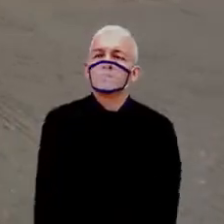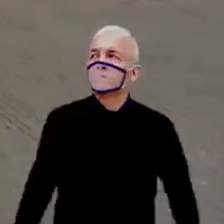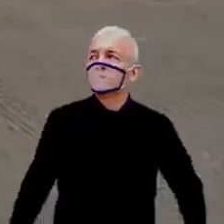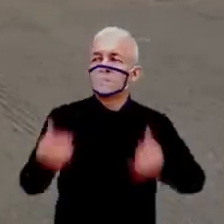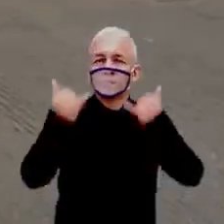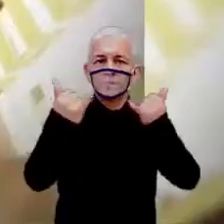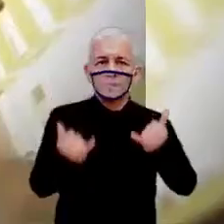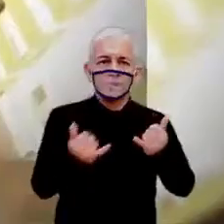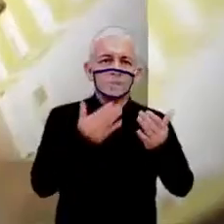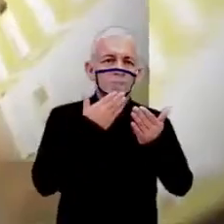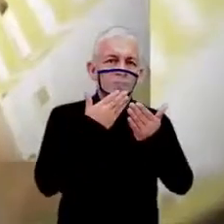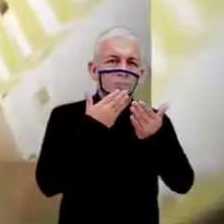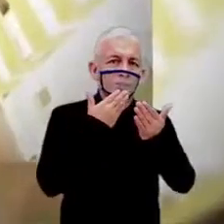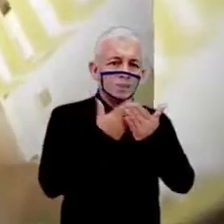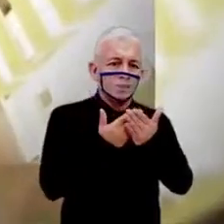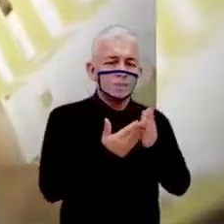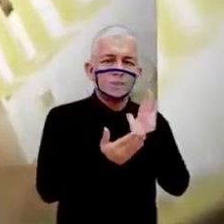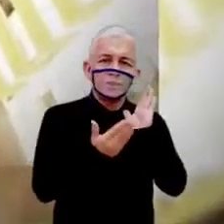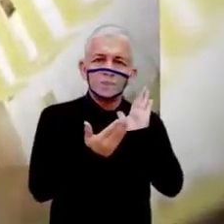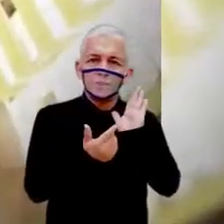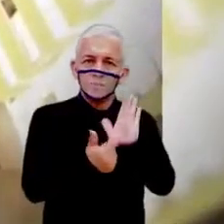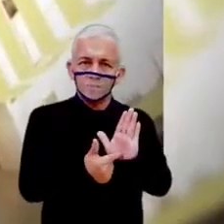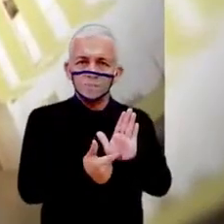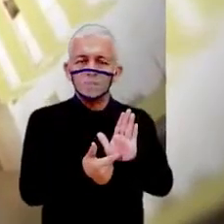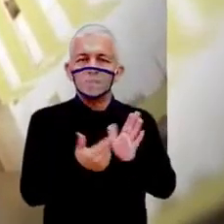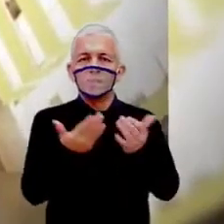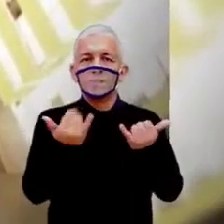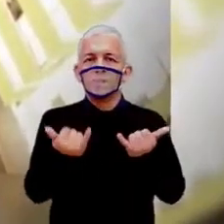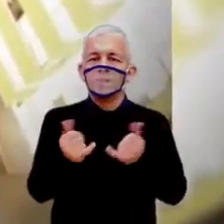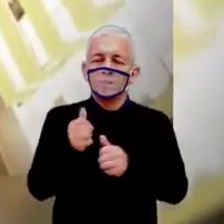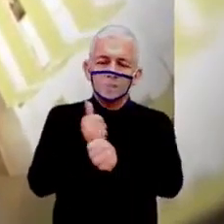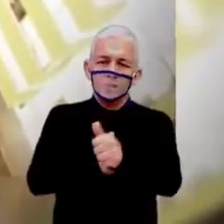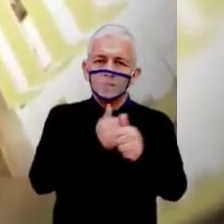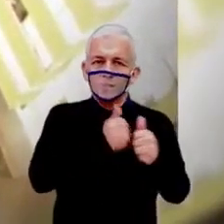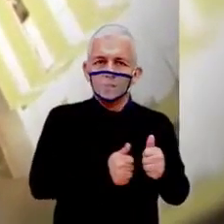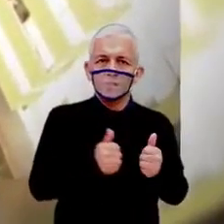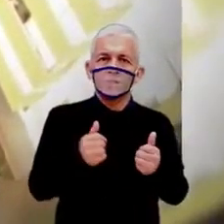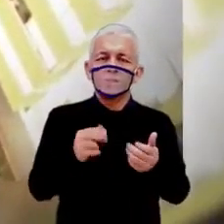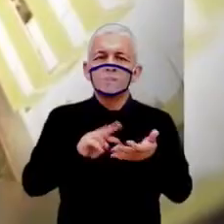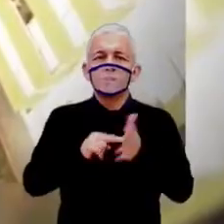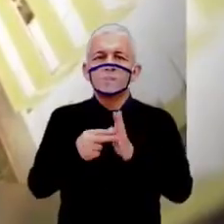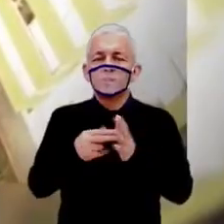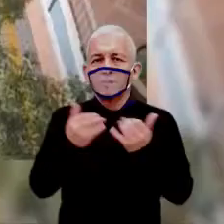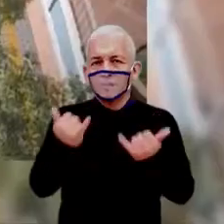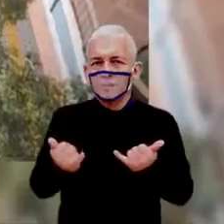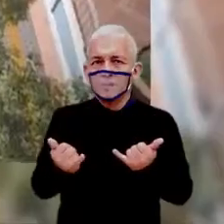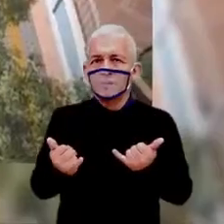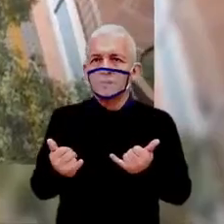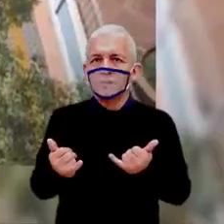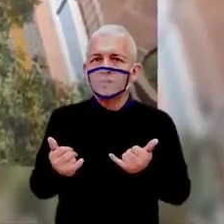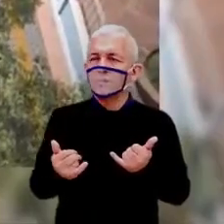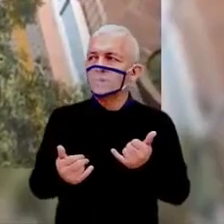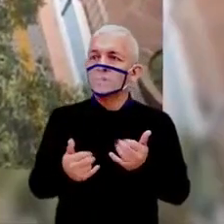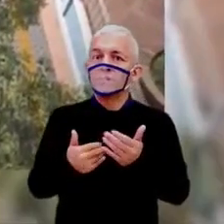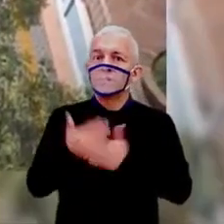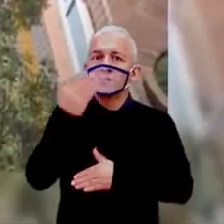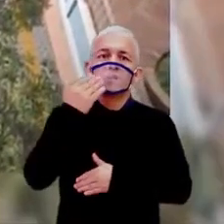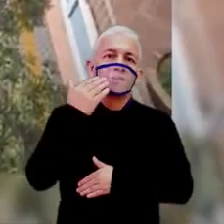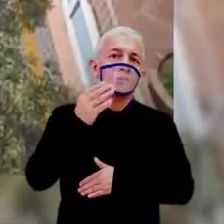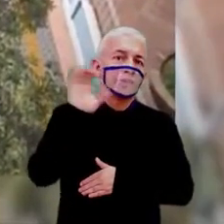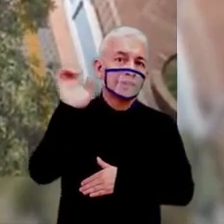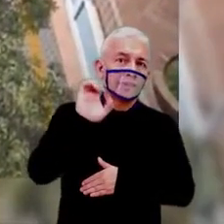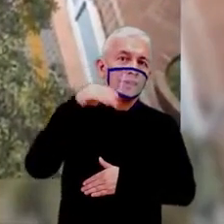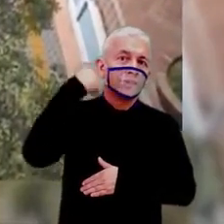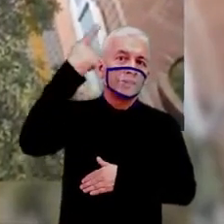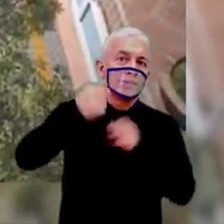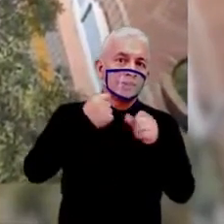Y este plan que busca que cada uno de nuestros andenes se vaya convirtiendo en esto, arranca el otro año. Hoy